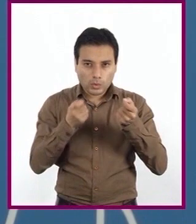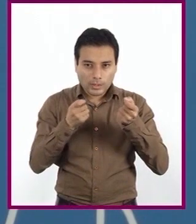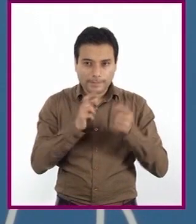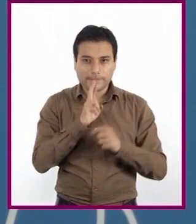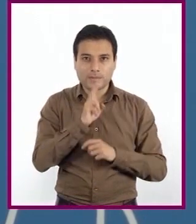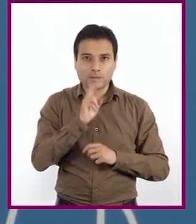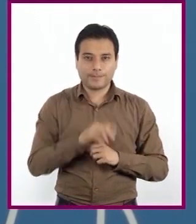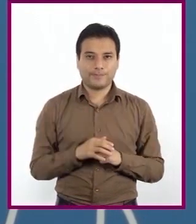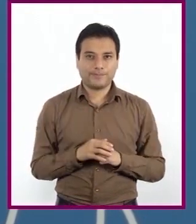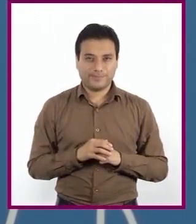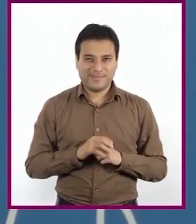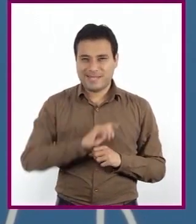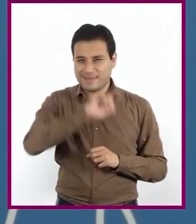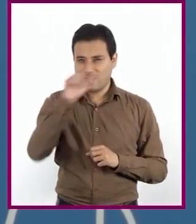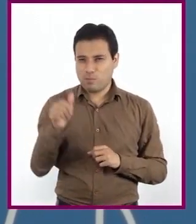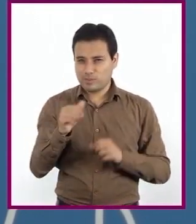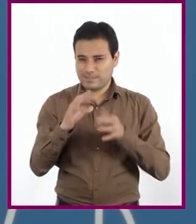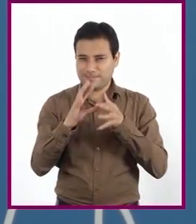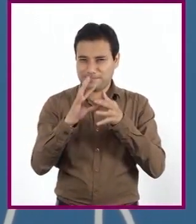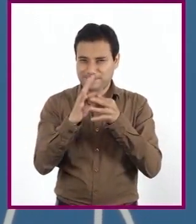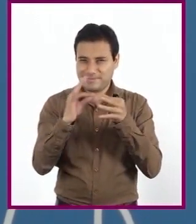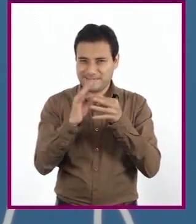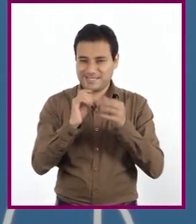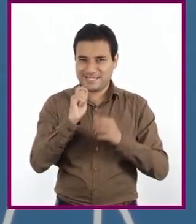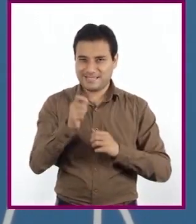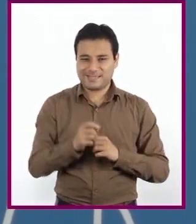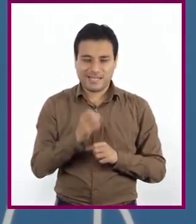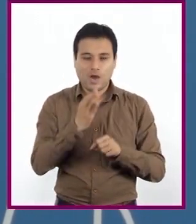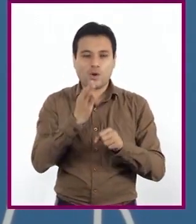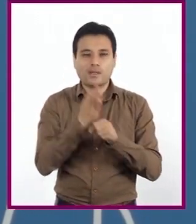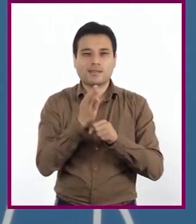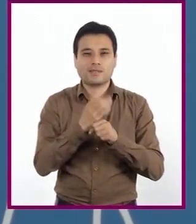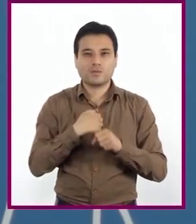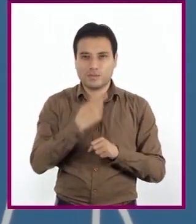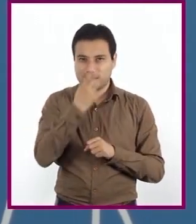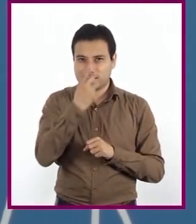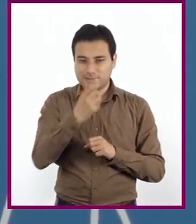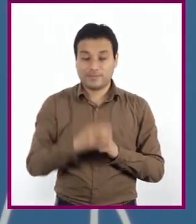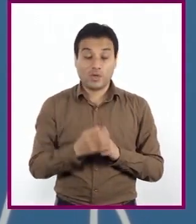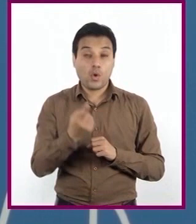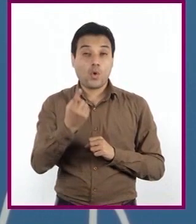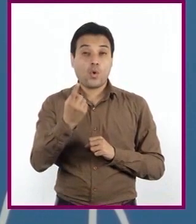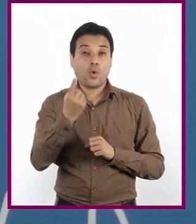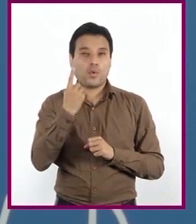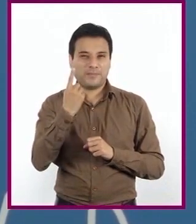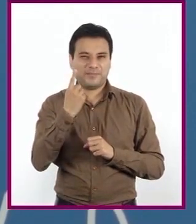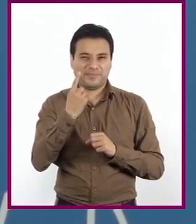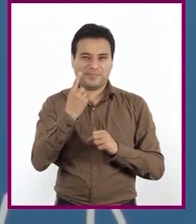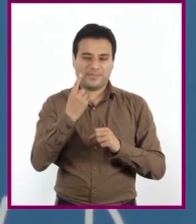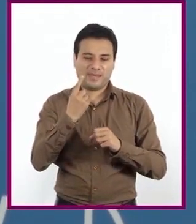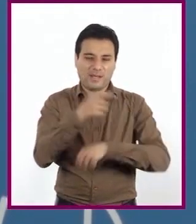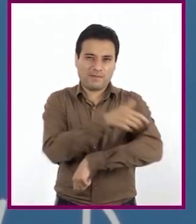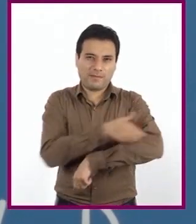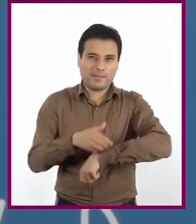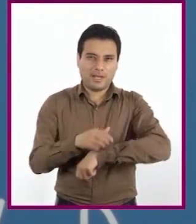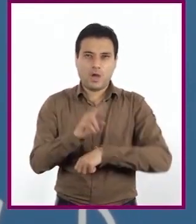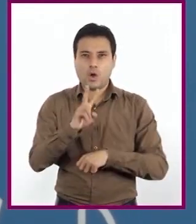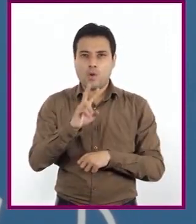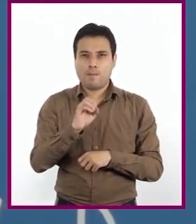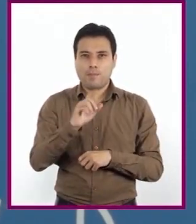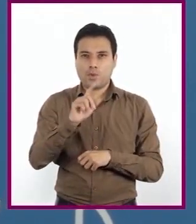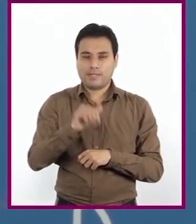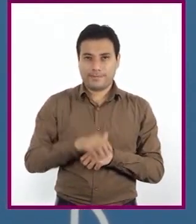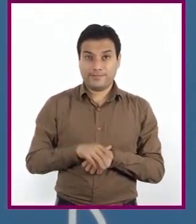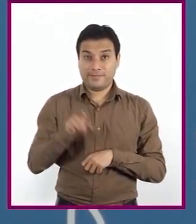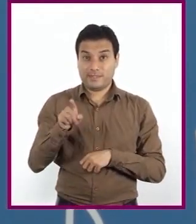otro momento hablaremos de los experimentos, pero solo basta decir que un pariente de Volta conectó una pila a la oreja y